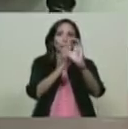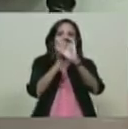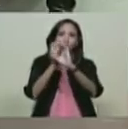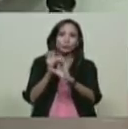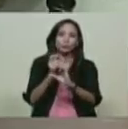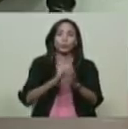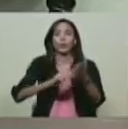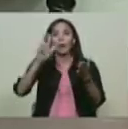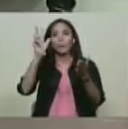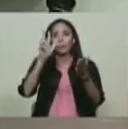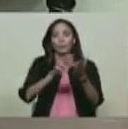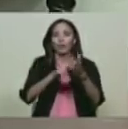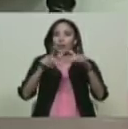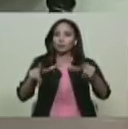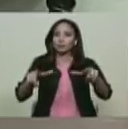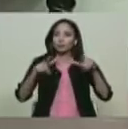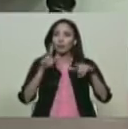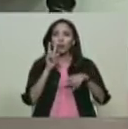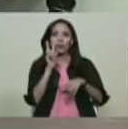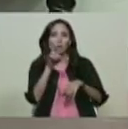certificada, a la vista.